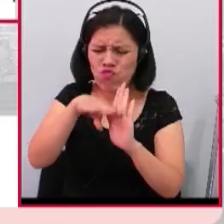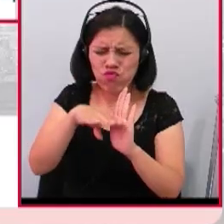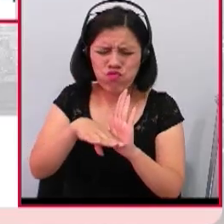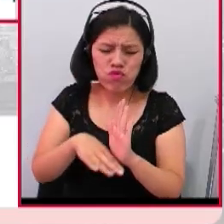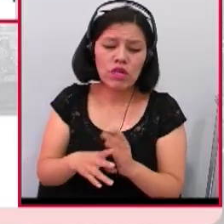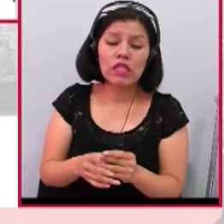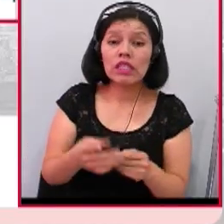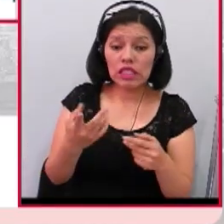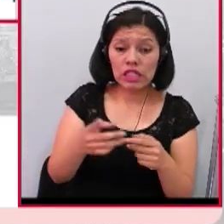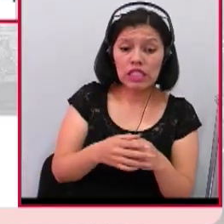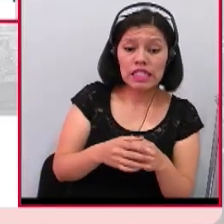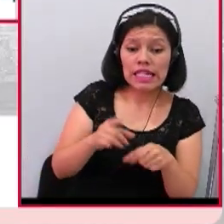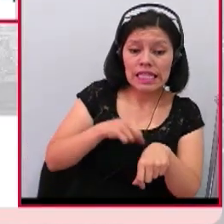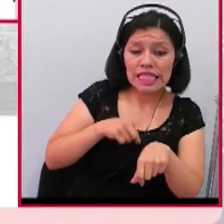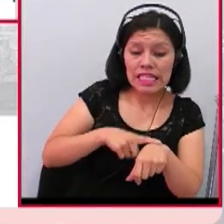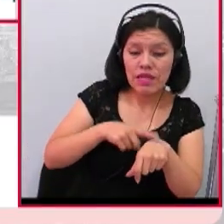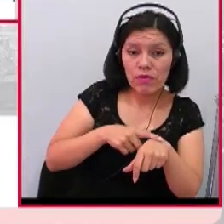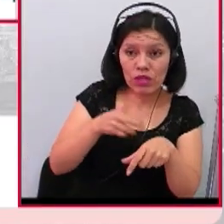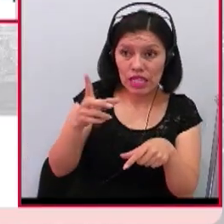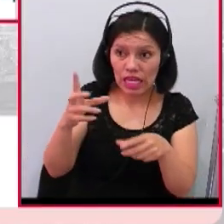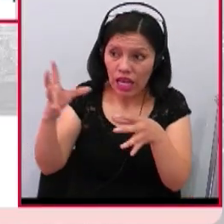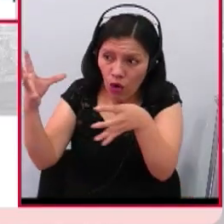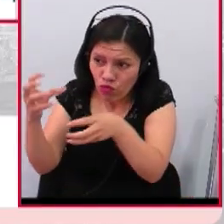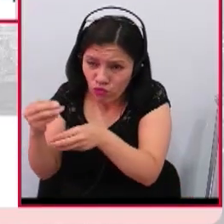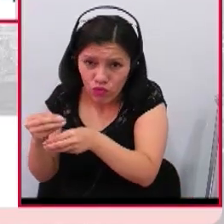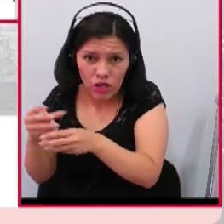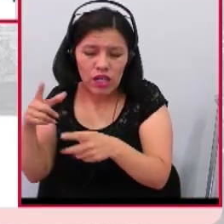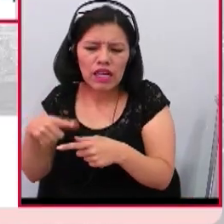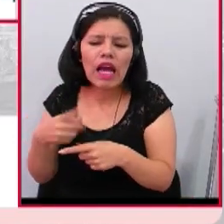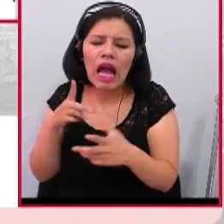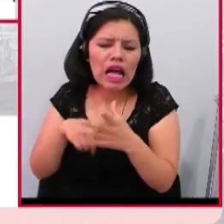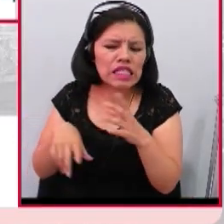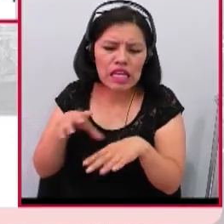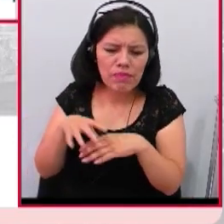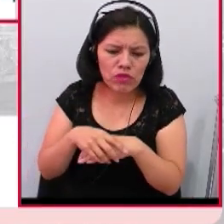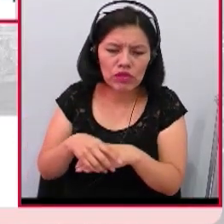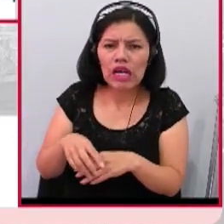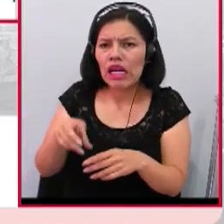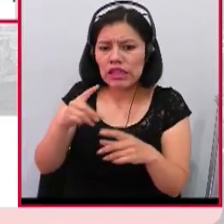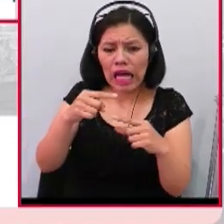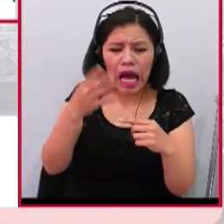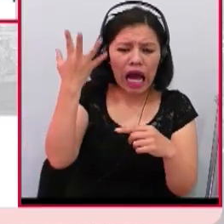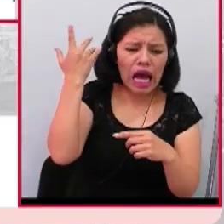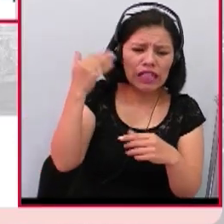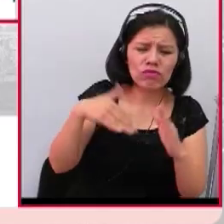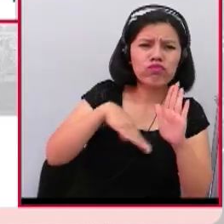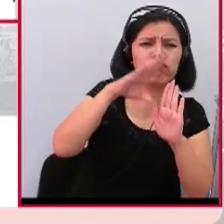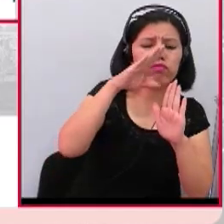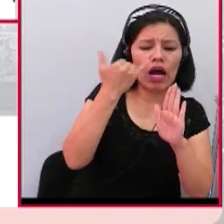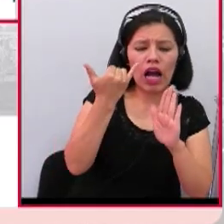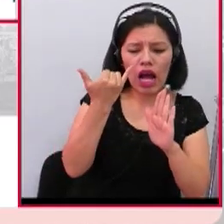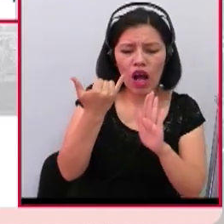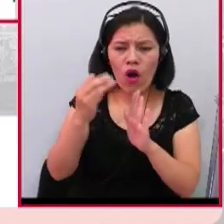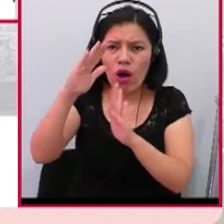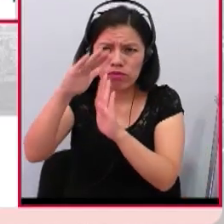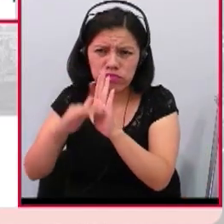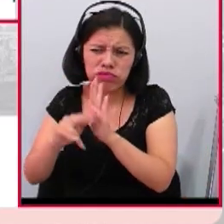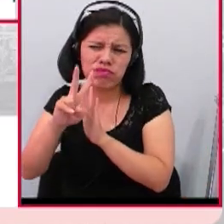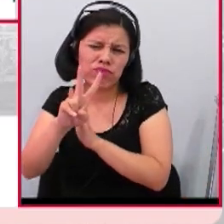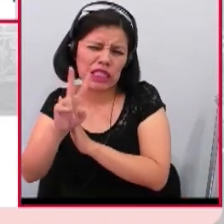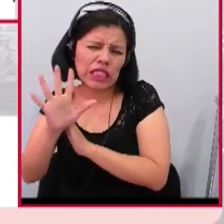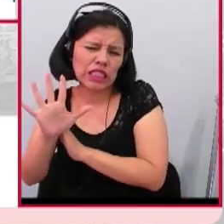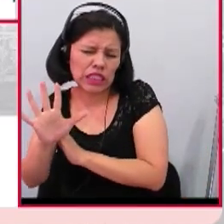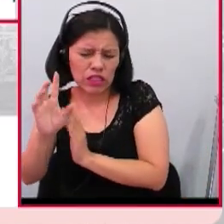en 25 minutos aproximadamente. Con lo cual yo estreso menos al horno en este caso.